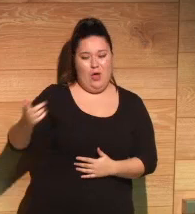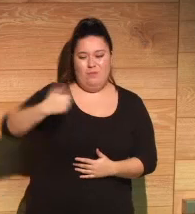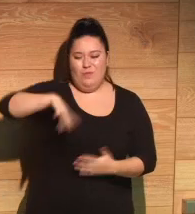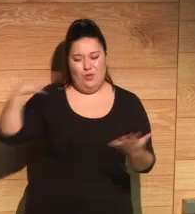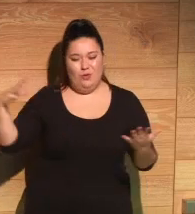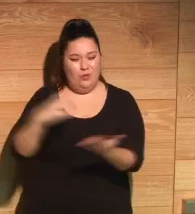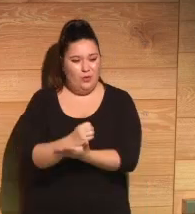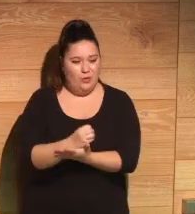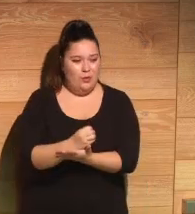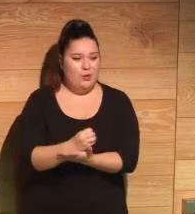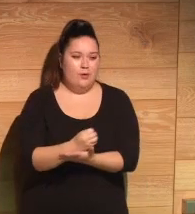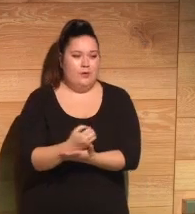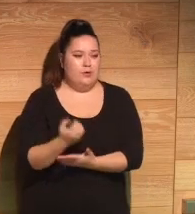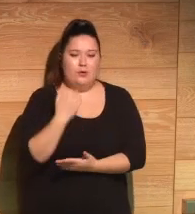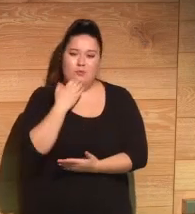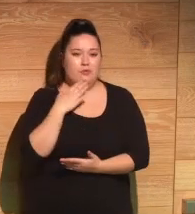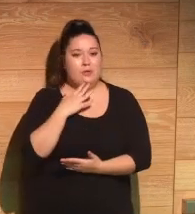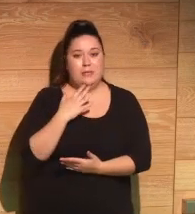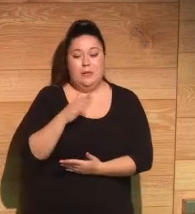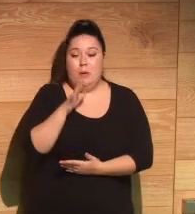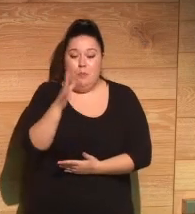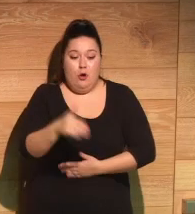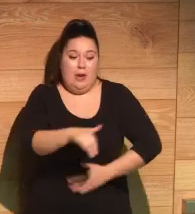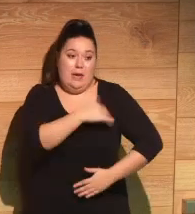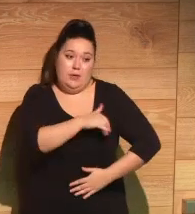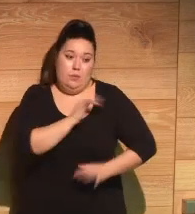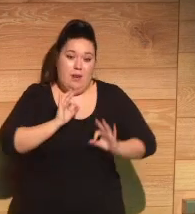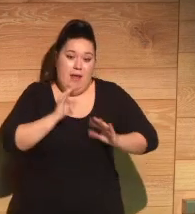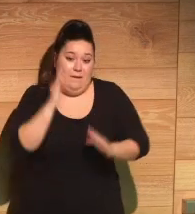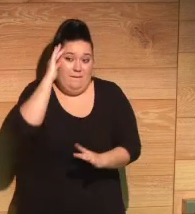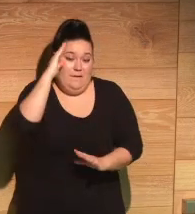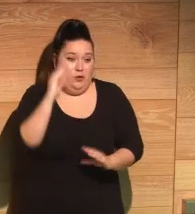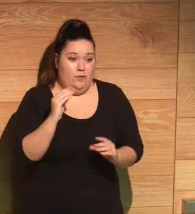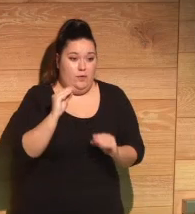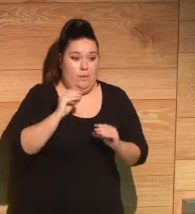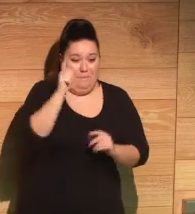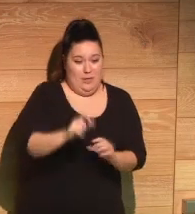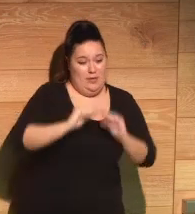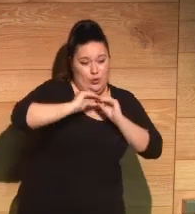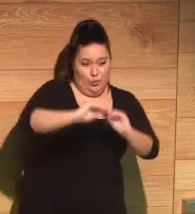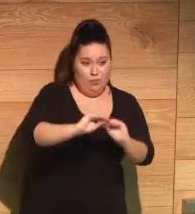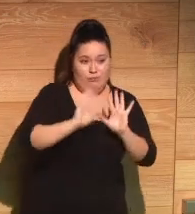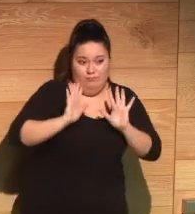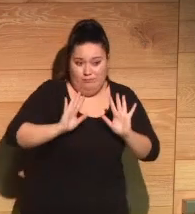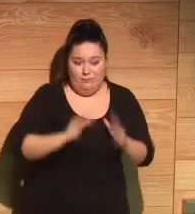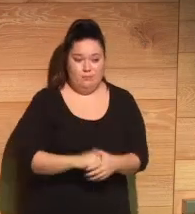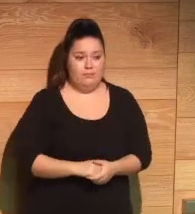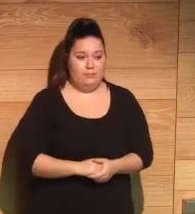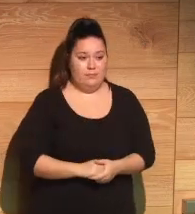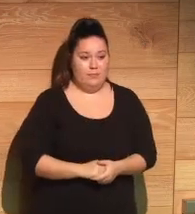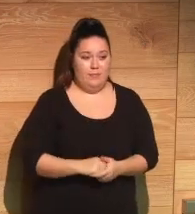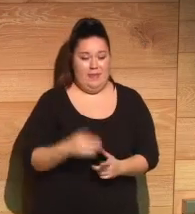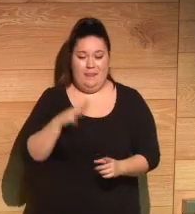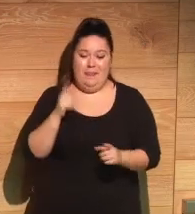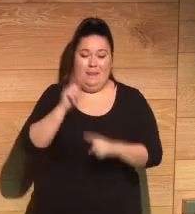más bien no por generaciones sino por escuelas. Y la relación que tiene un filósofo con su maestro es mucho más fuerte que la que tiene un escritor con sus